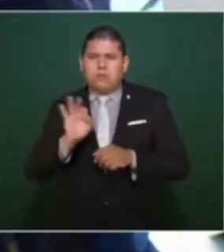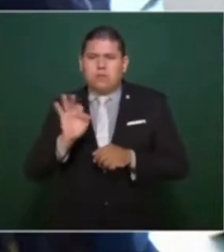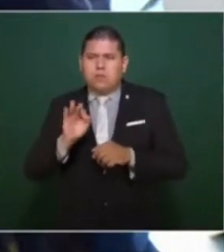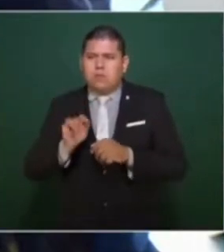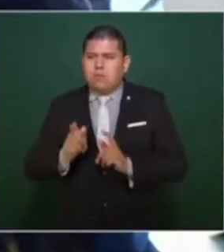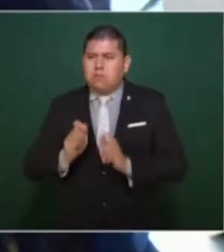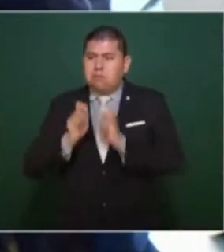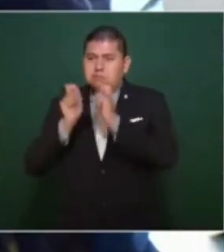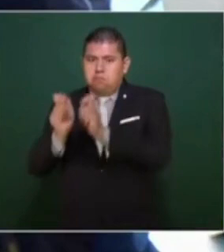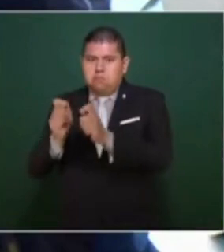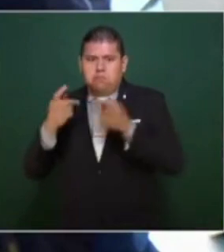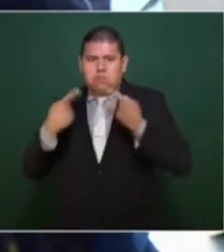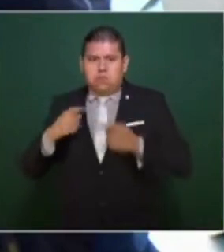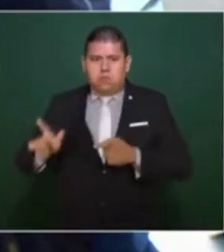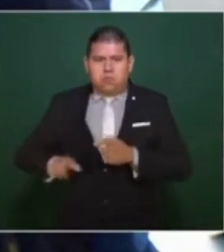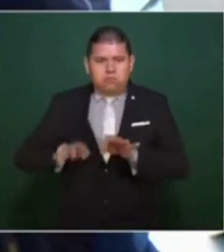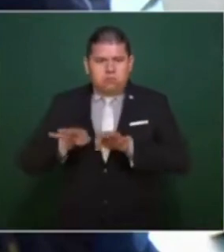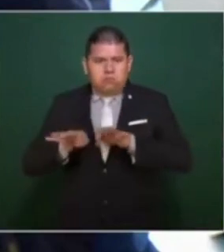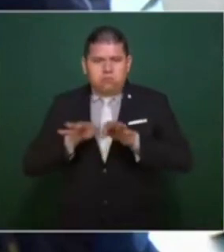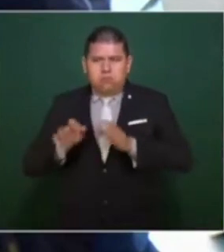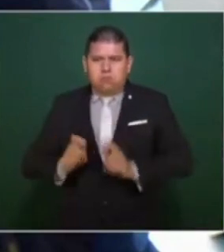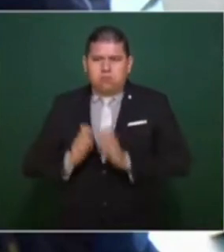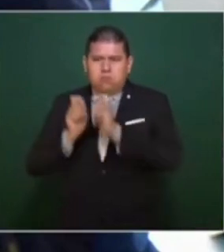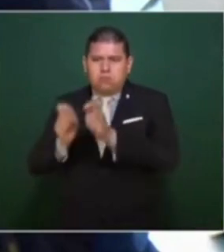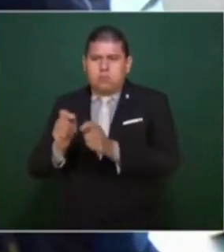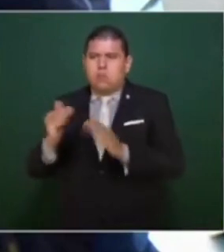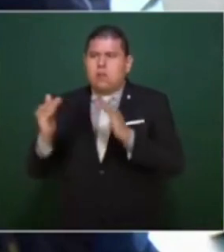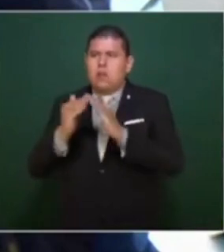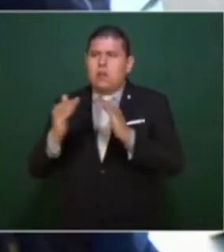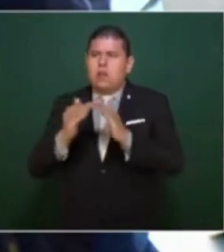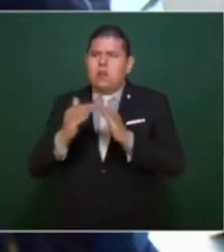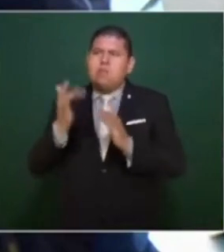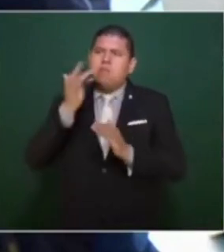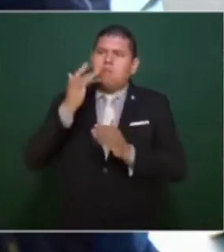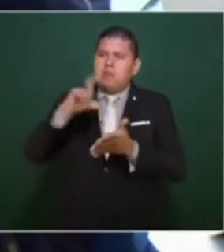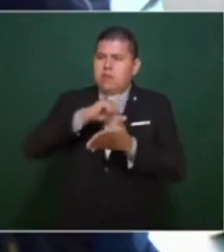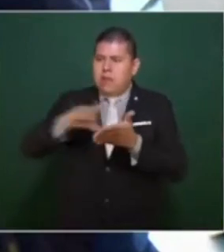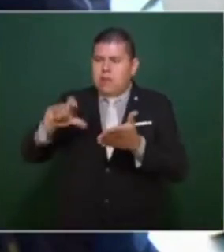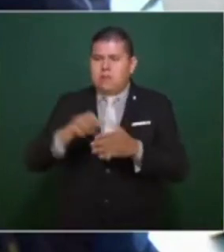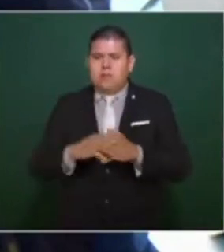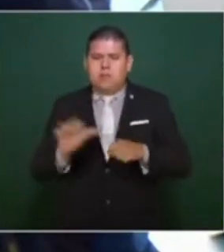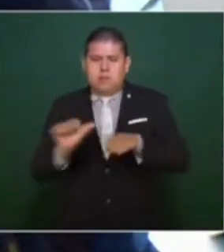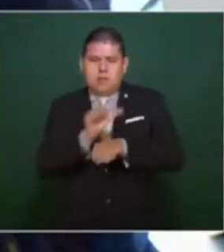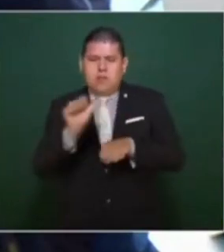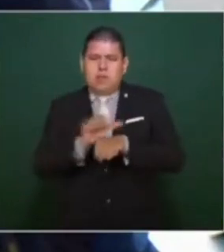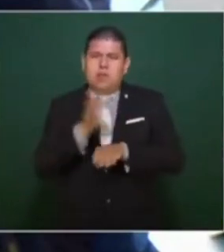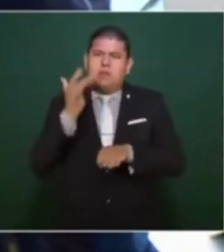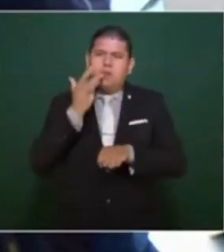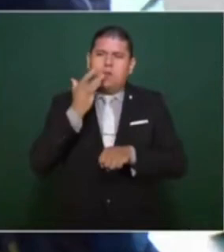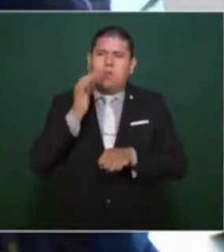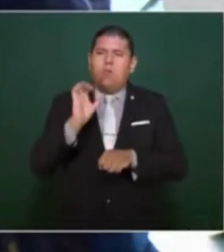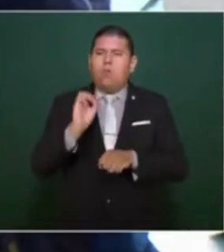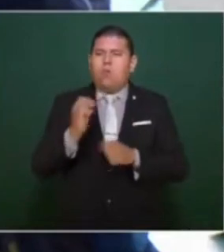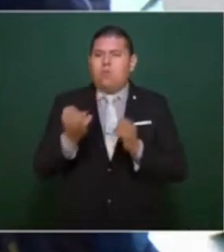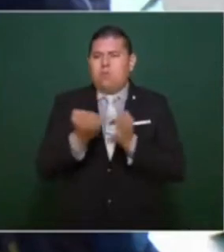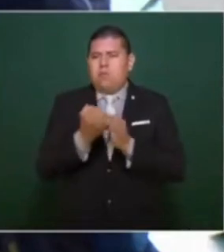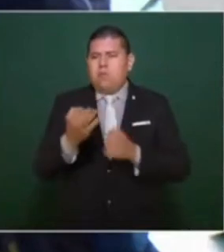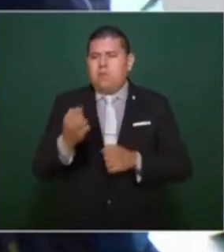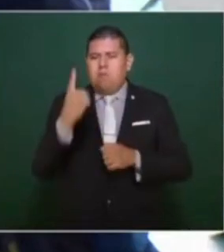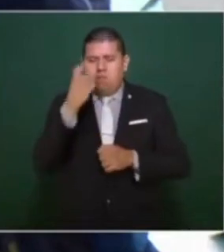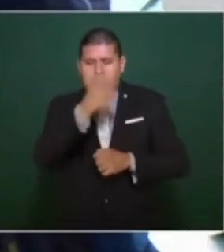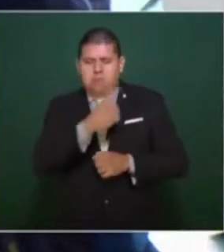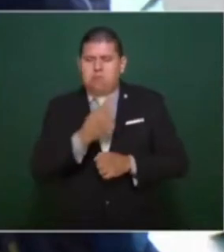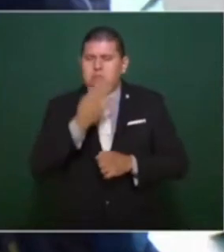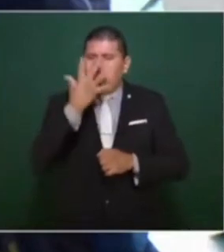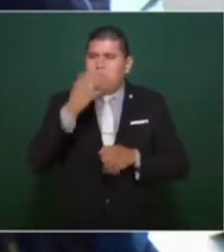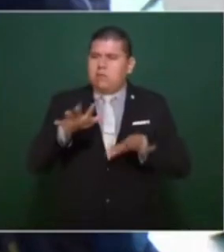cargo y compran casas, autos, hasta cambian de colonia. En ese sentido, es criticable